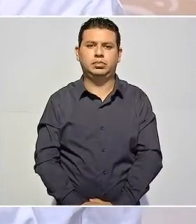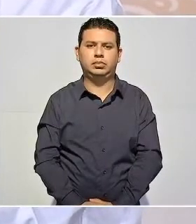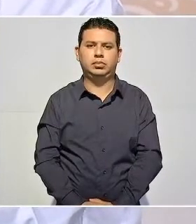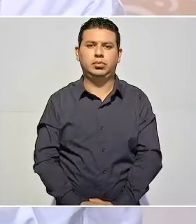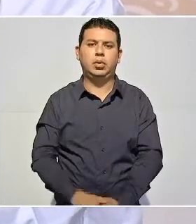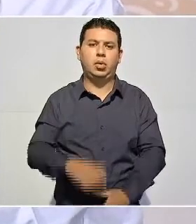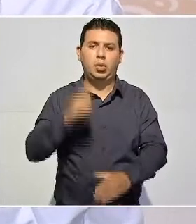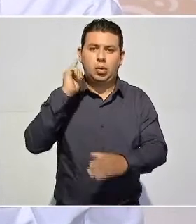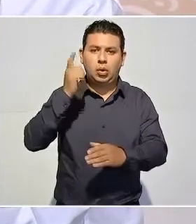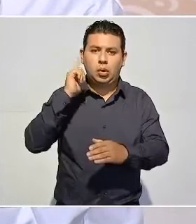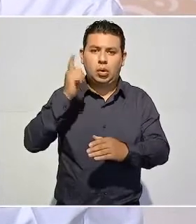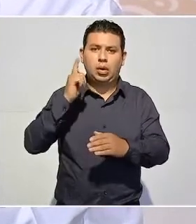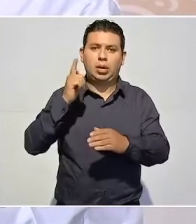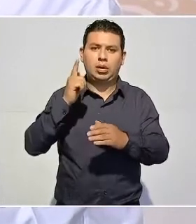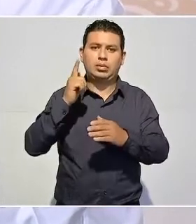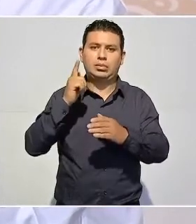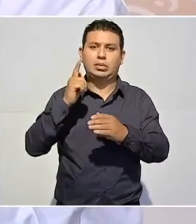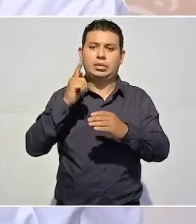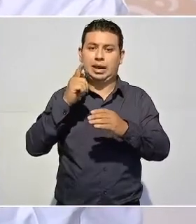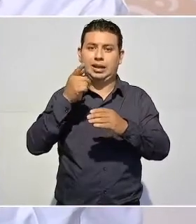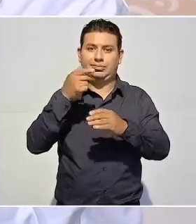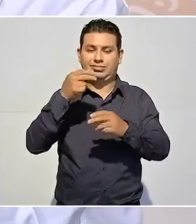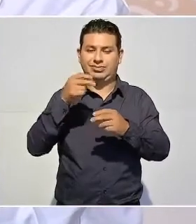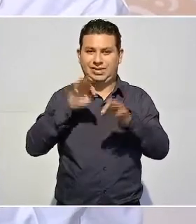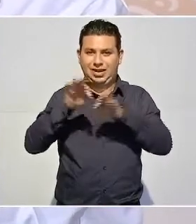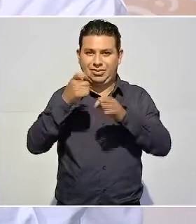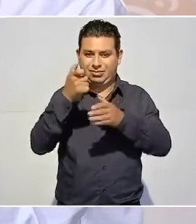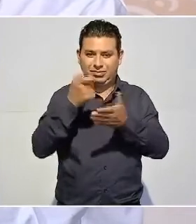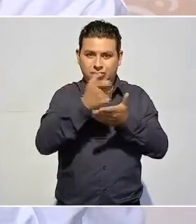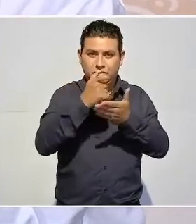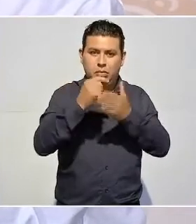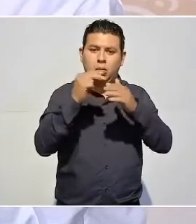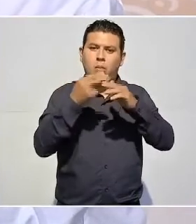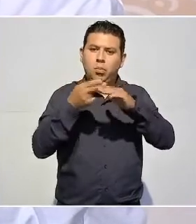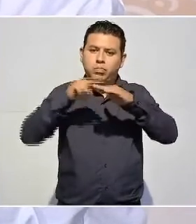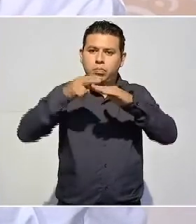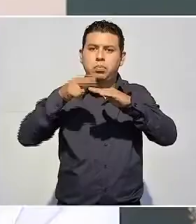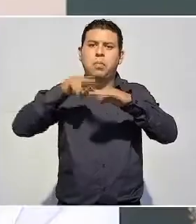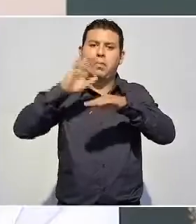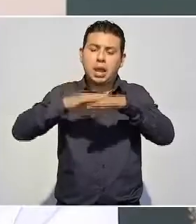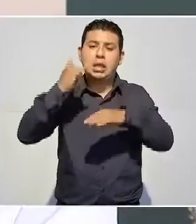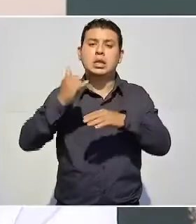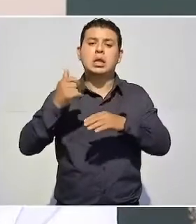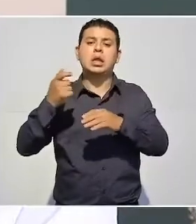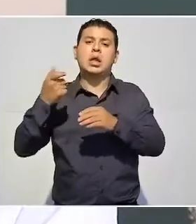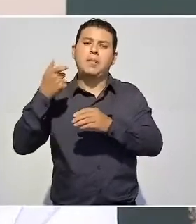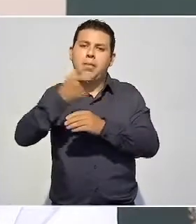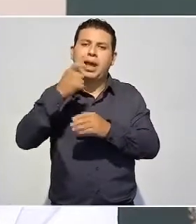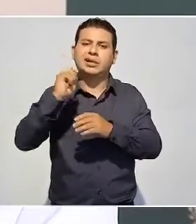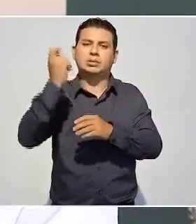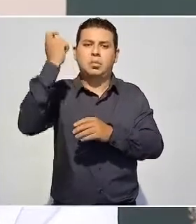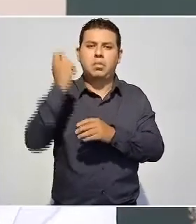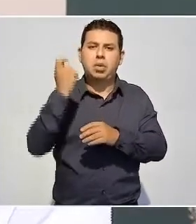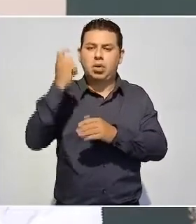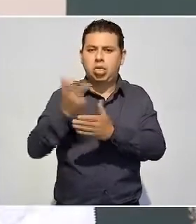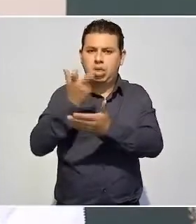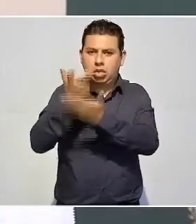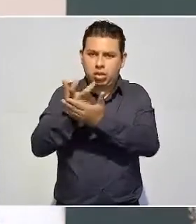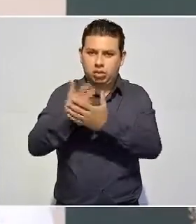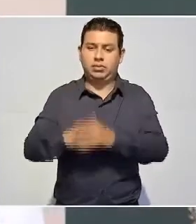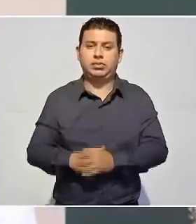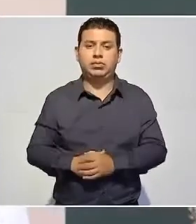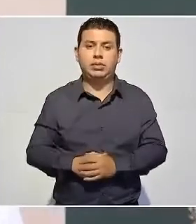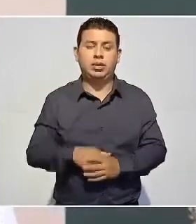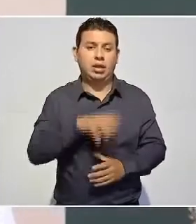salario mínimo el que indique el incremento sobre las pensiones. La Suprema Corte